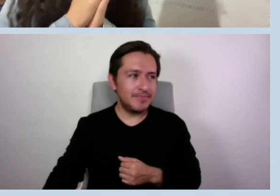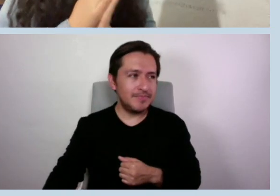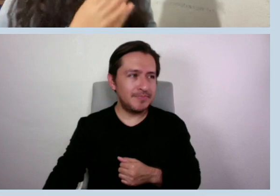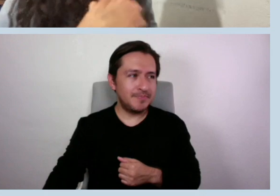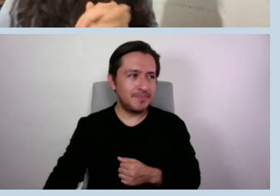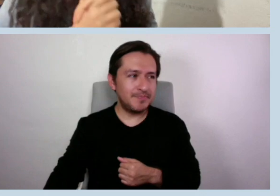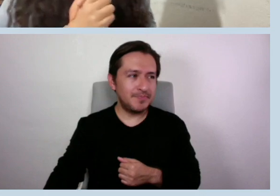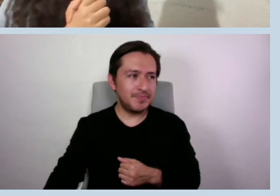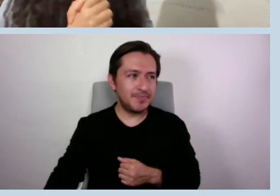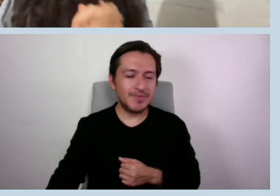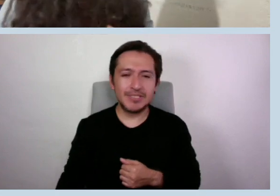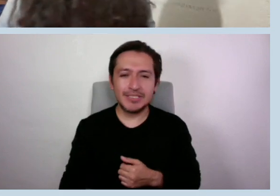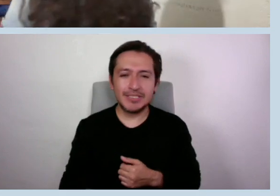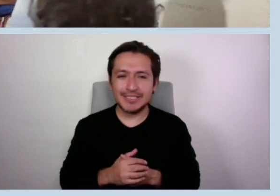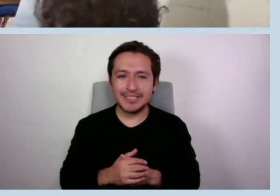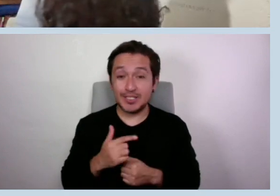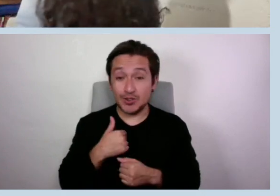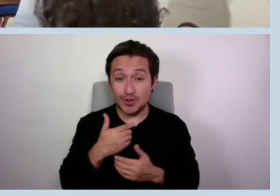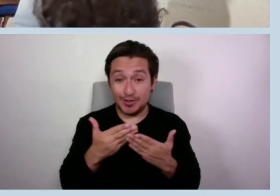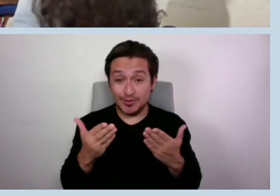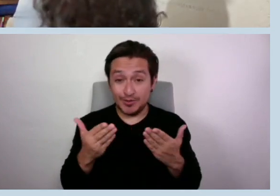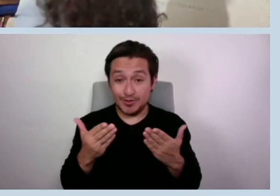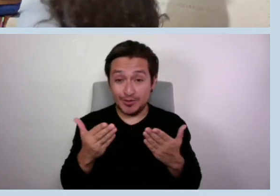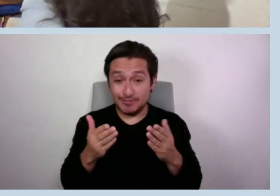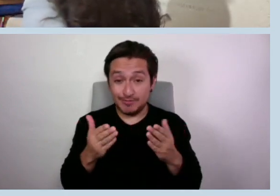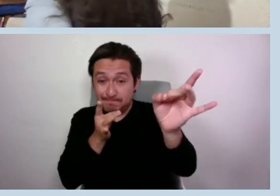mando de regreso la flecha a